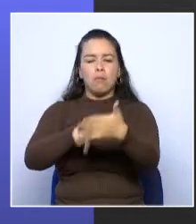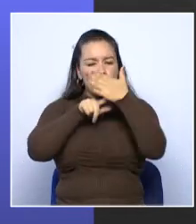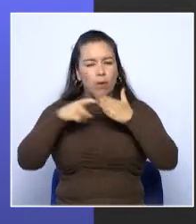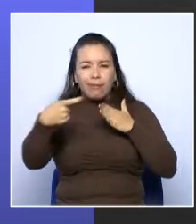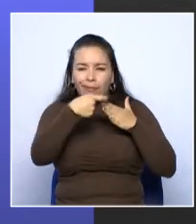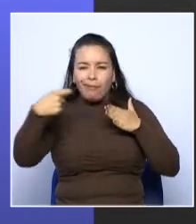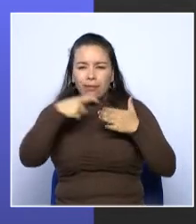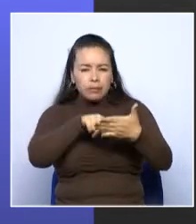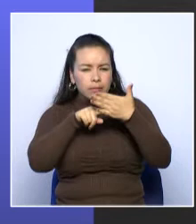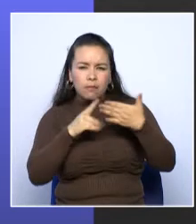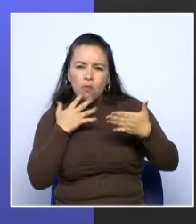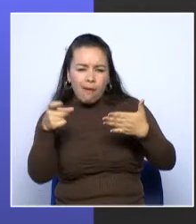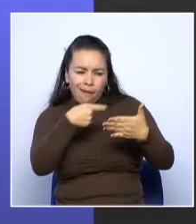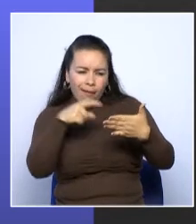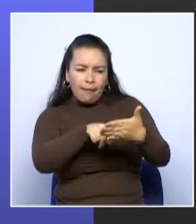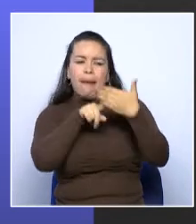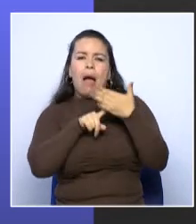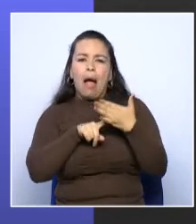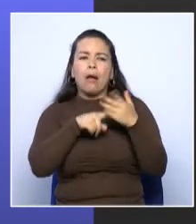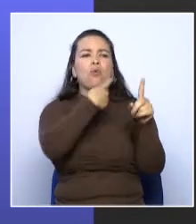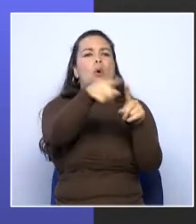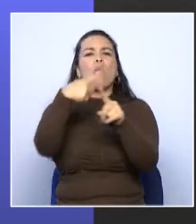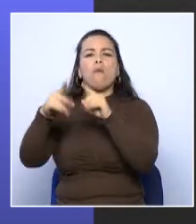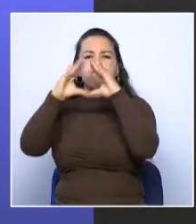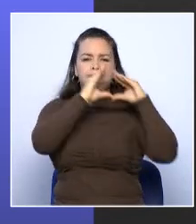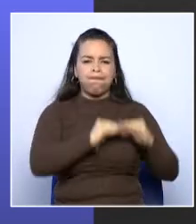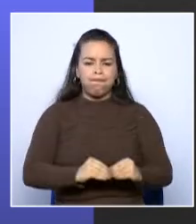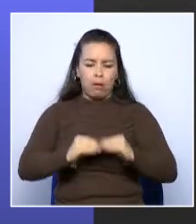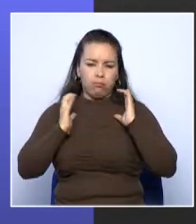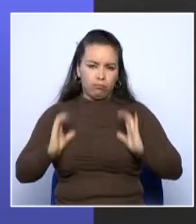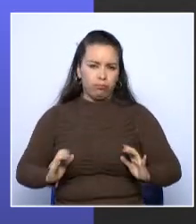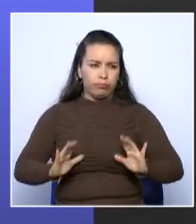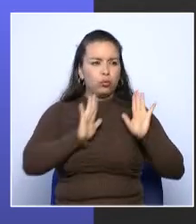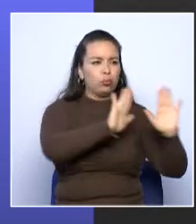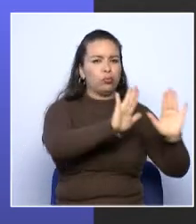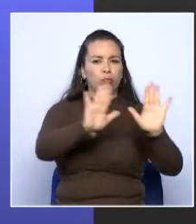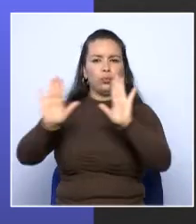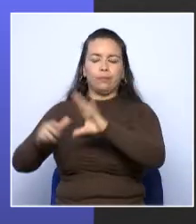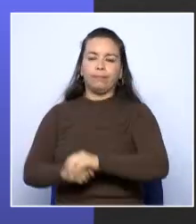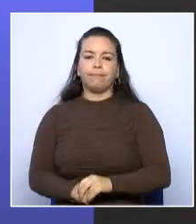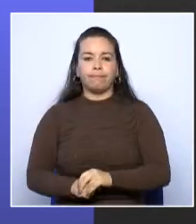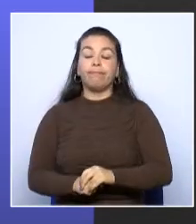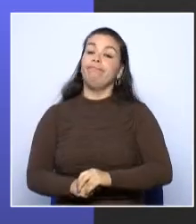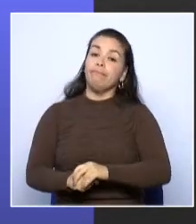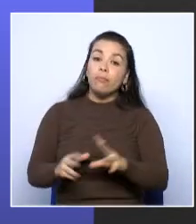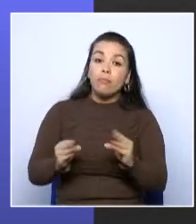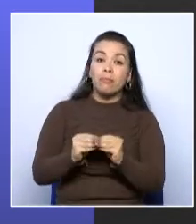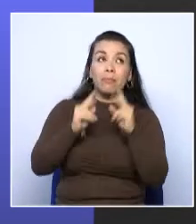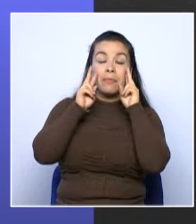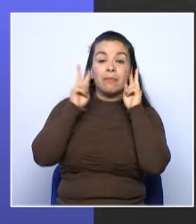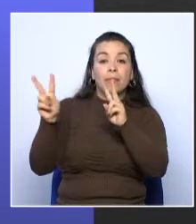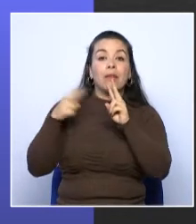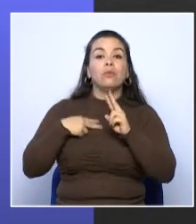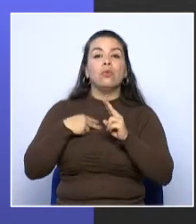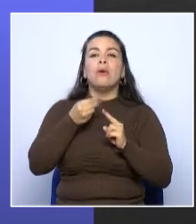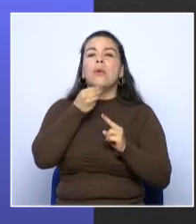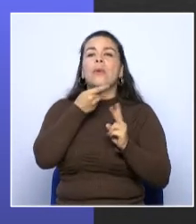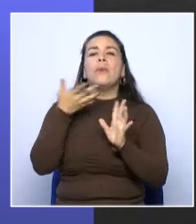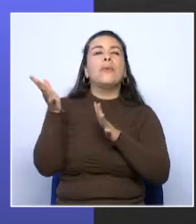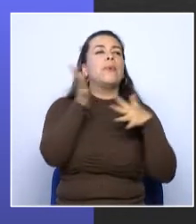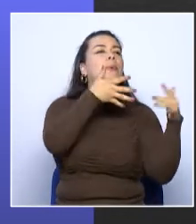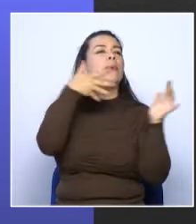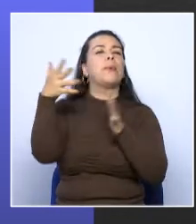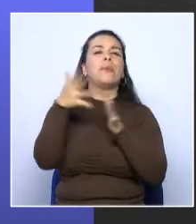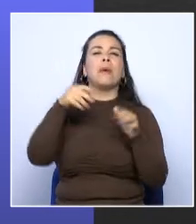nosotros después son típicos de cada órgano. Por eso vemos allí que el aire es muy mal conductor